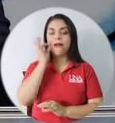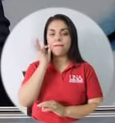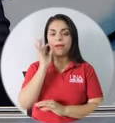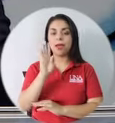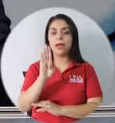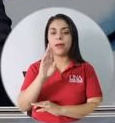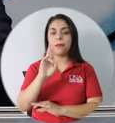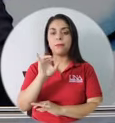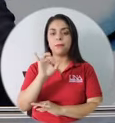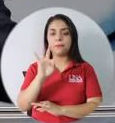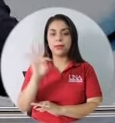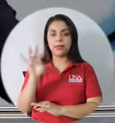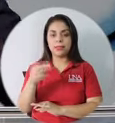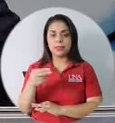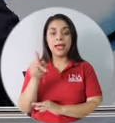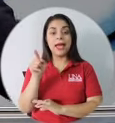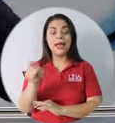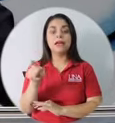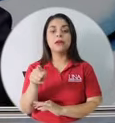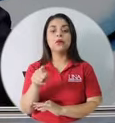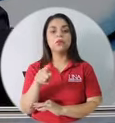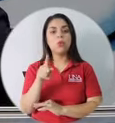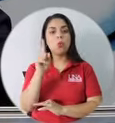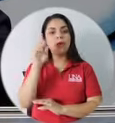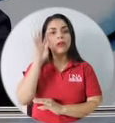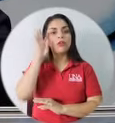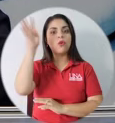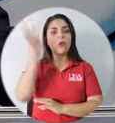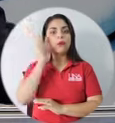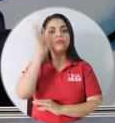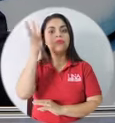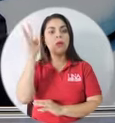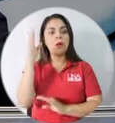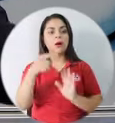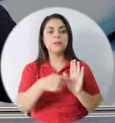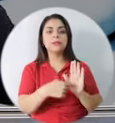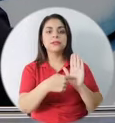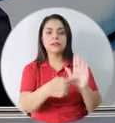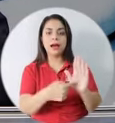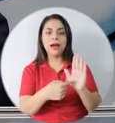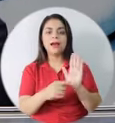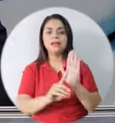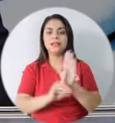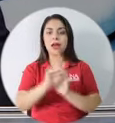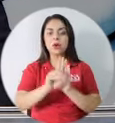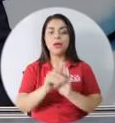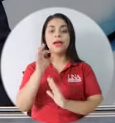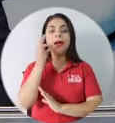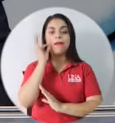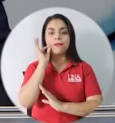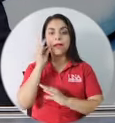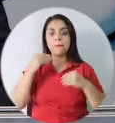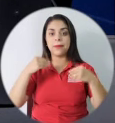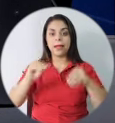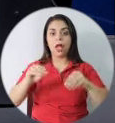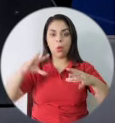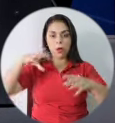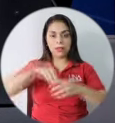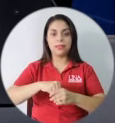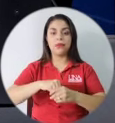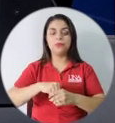que significó una innovación en la forma de presentar, de desarrollar el café hacia el mercado